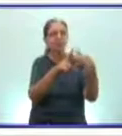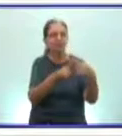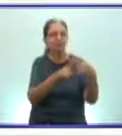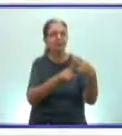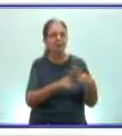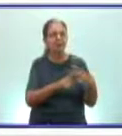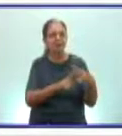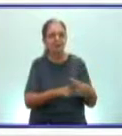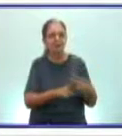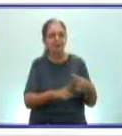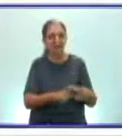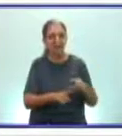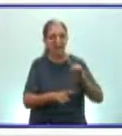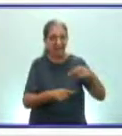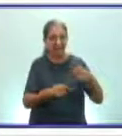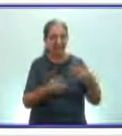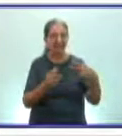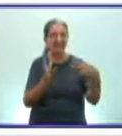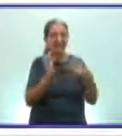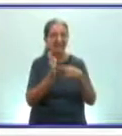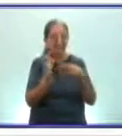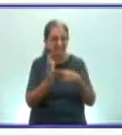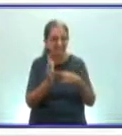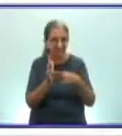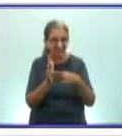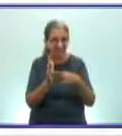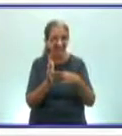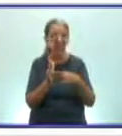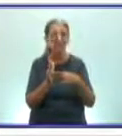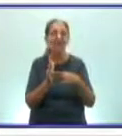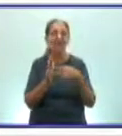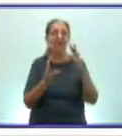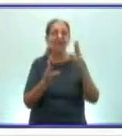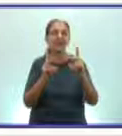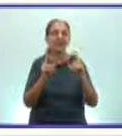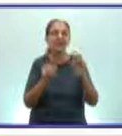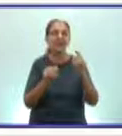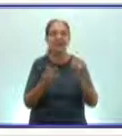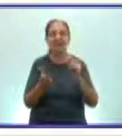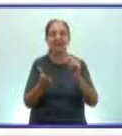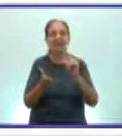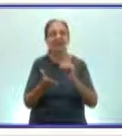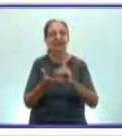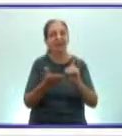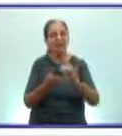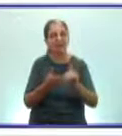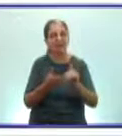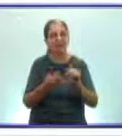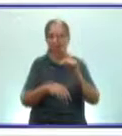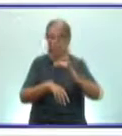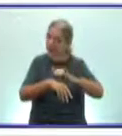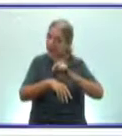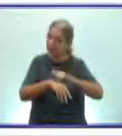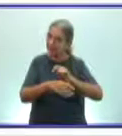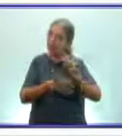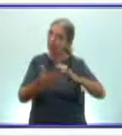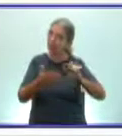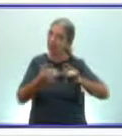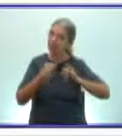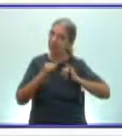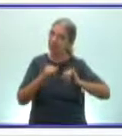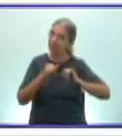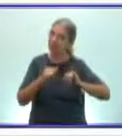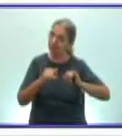productos y dividirlos por la cantidad de datos. Te daré un tiempo para que vayas copiando la información